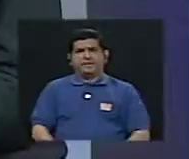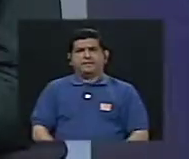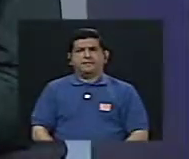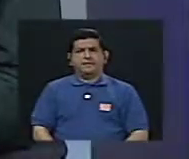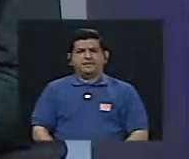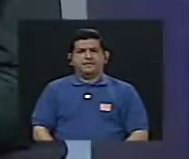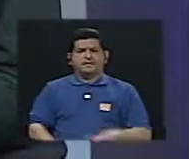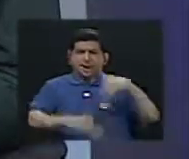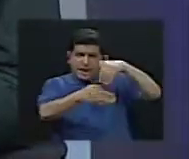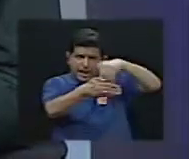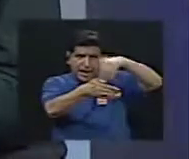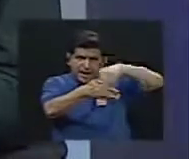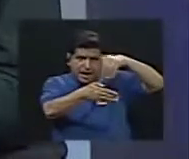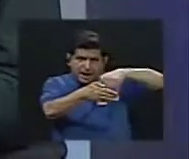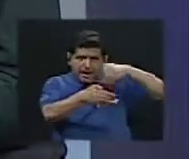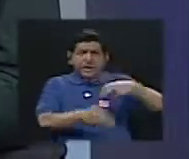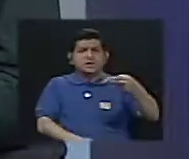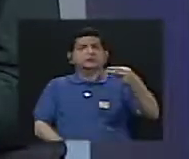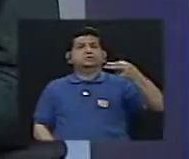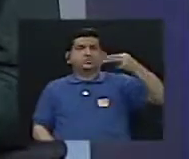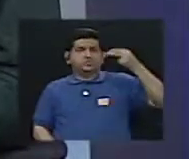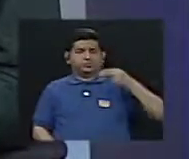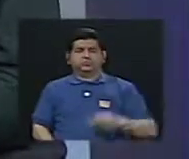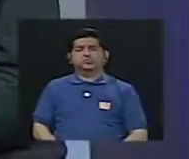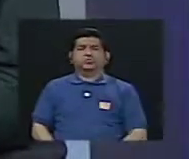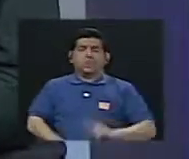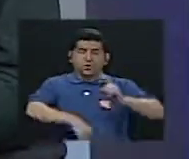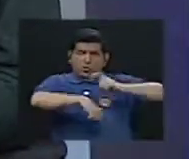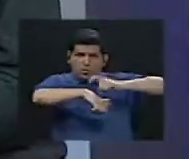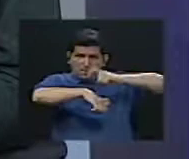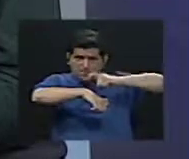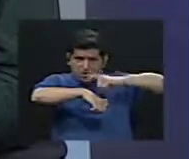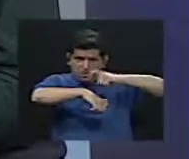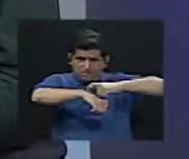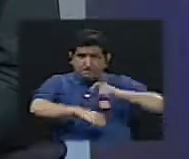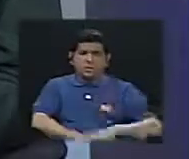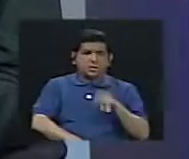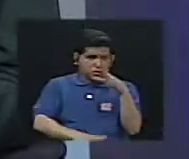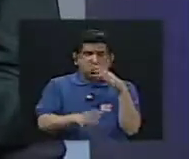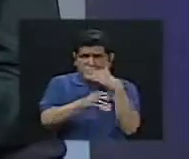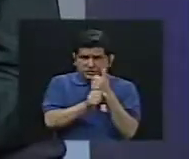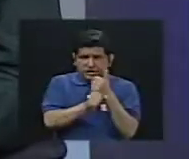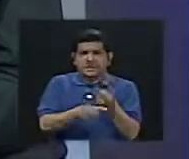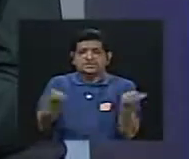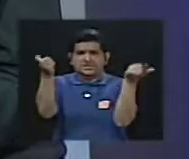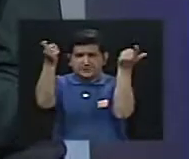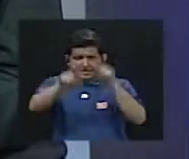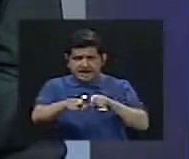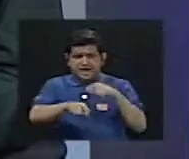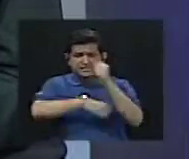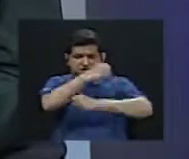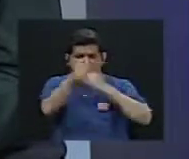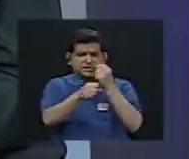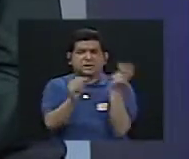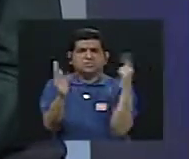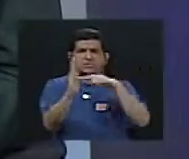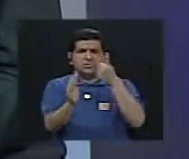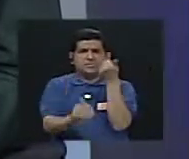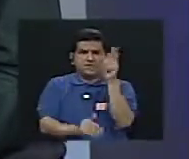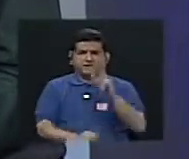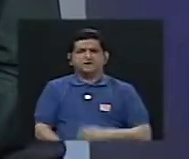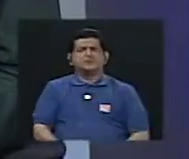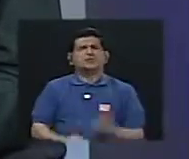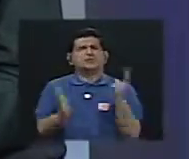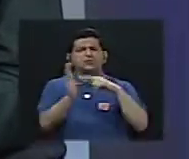en el registro histórico del momento en que se realiza, en este caso el año 2013, ¿verdad? En